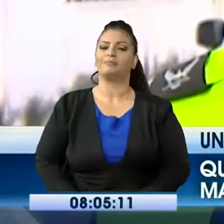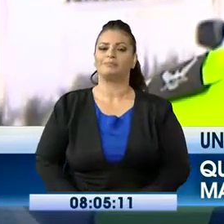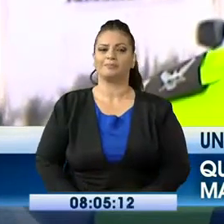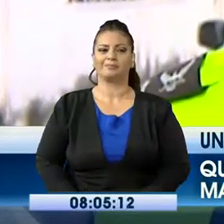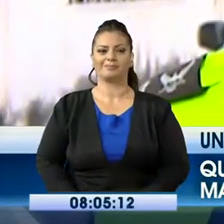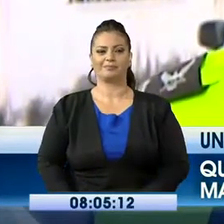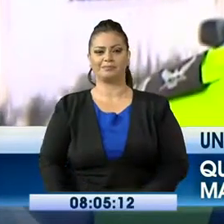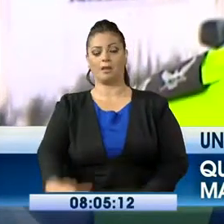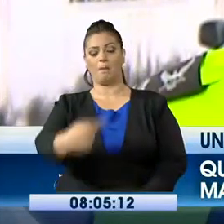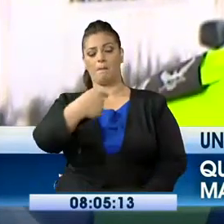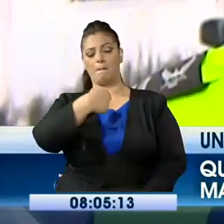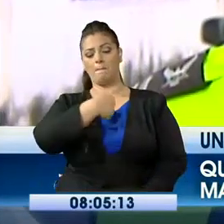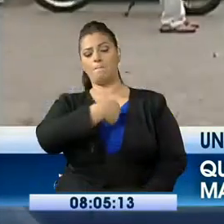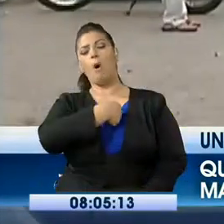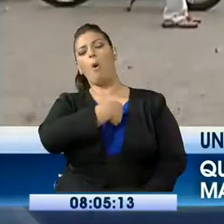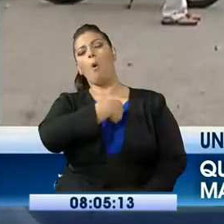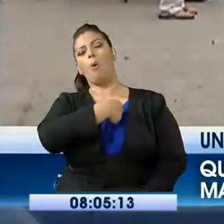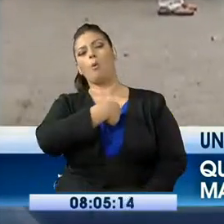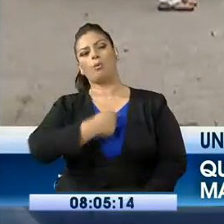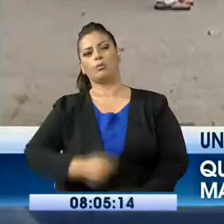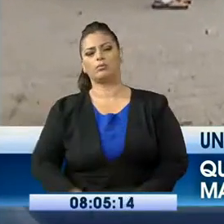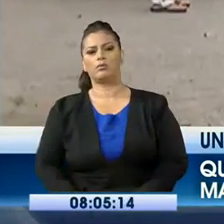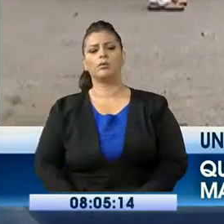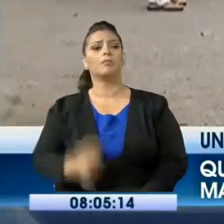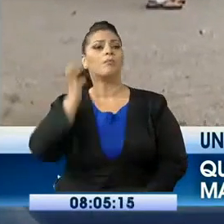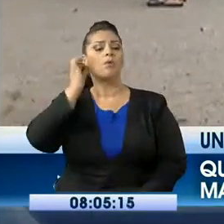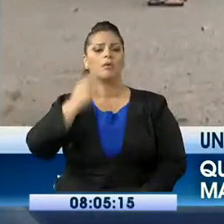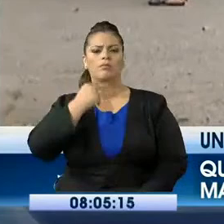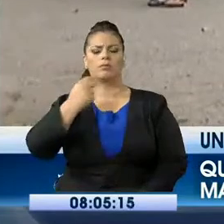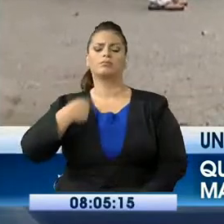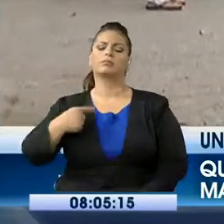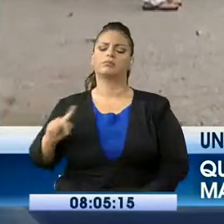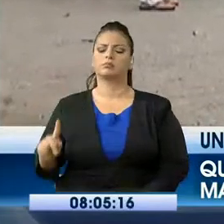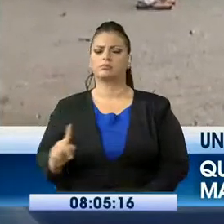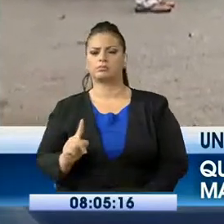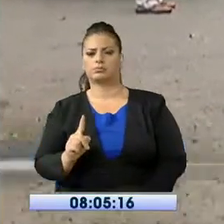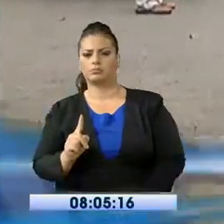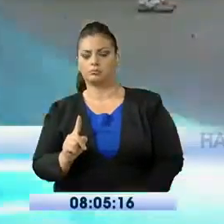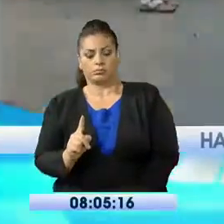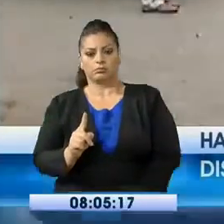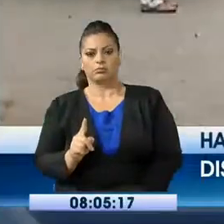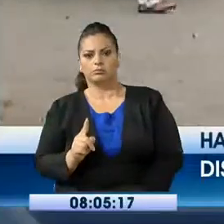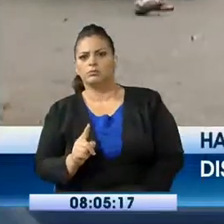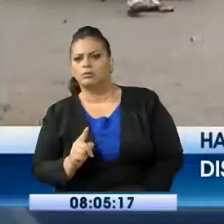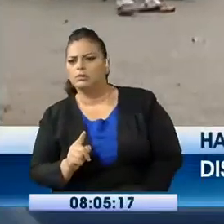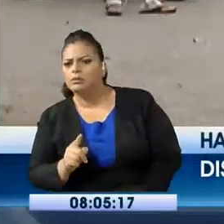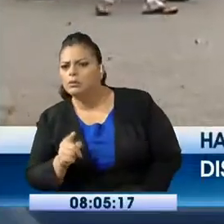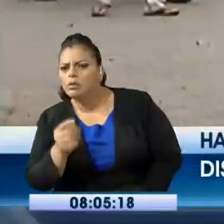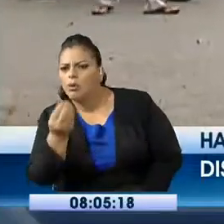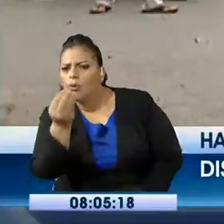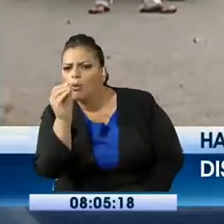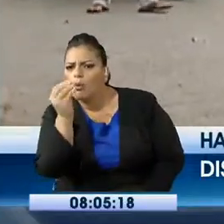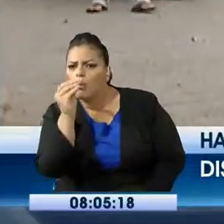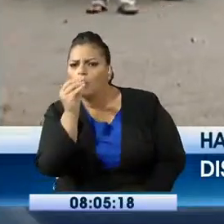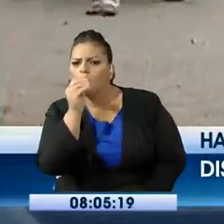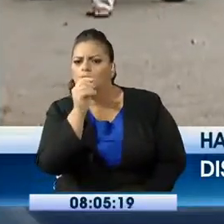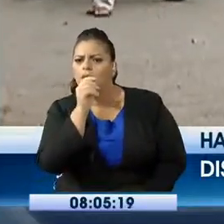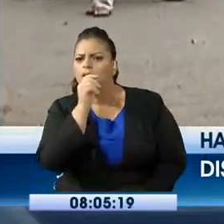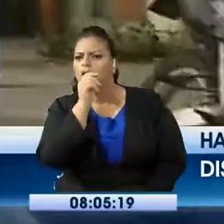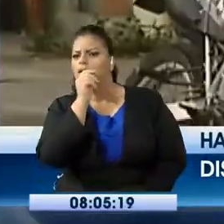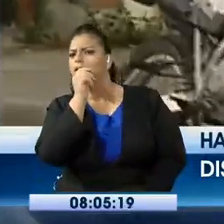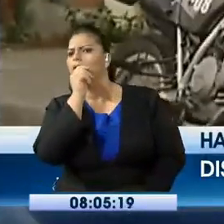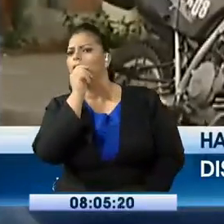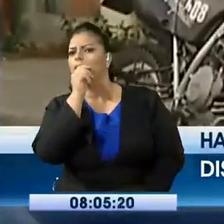producto del paso de un proyectil yo salí y vi el escándalo no no era escándalo un chico que llevaba allá le